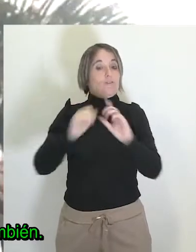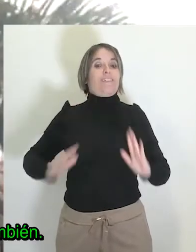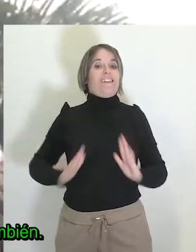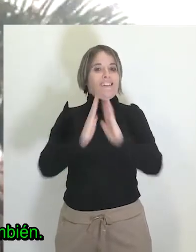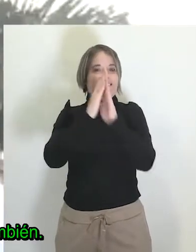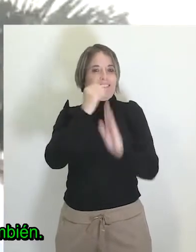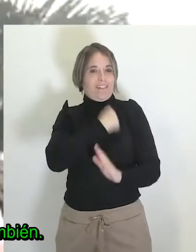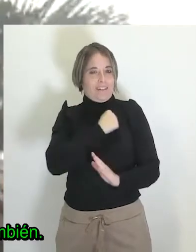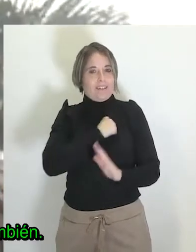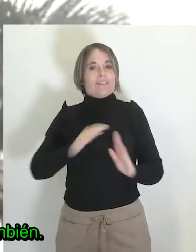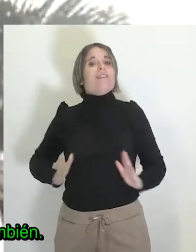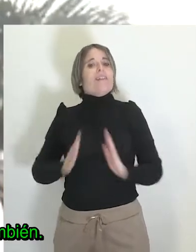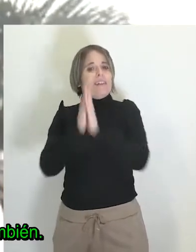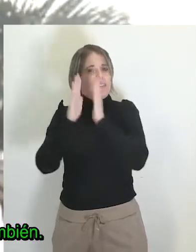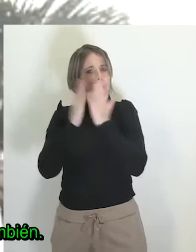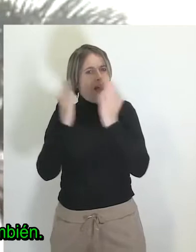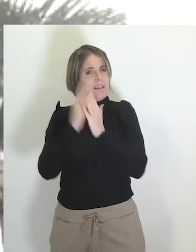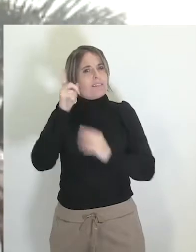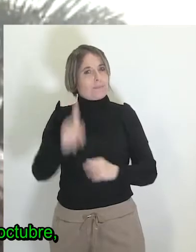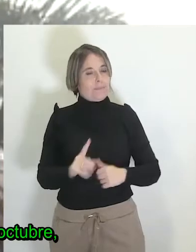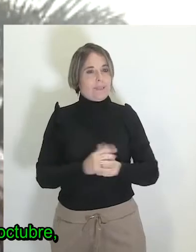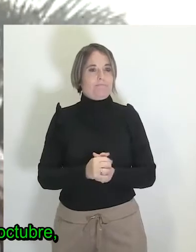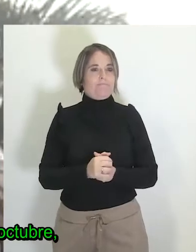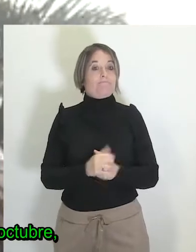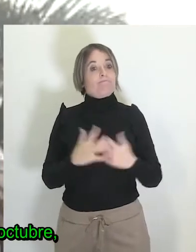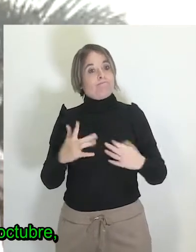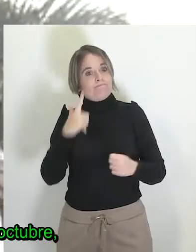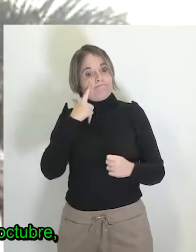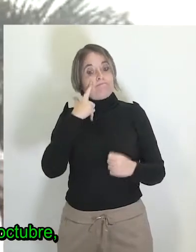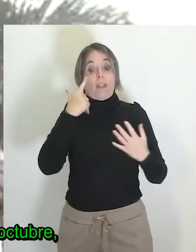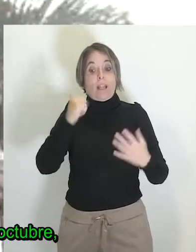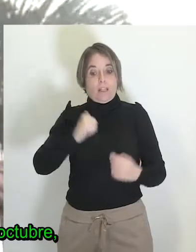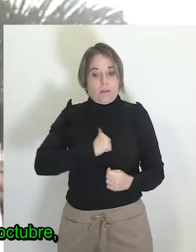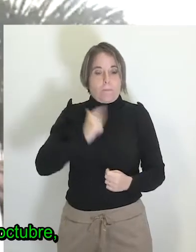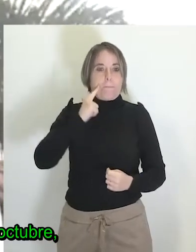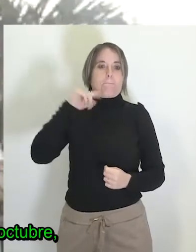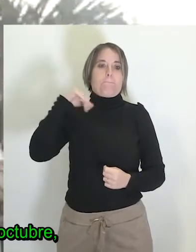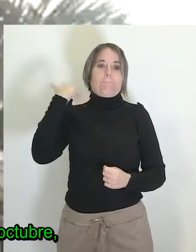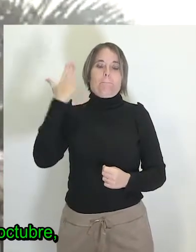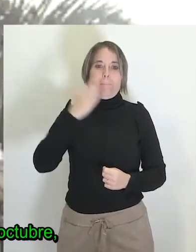Iglesia Católica y de las iglesias evangélicas también. Y casualmente, mañana